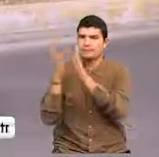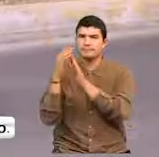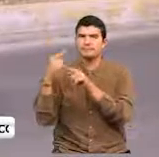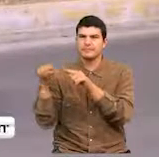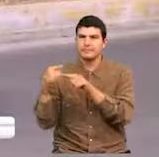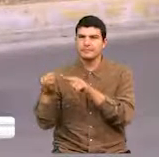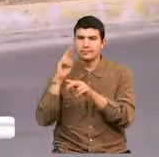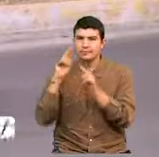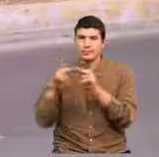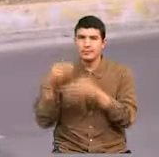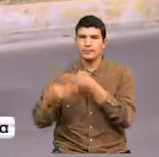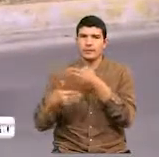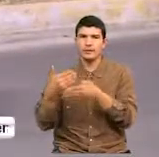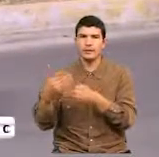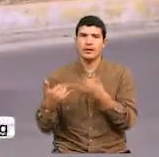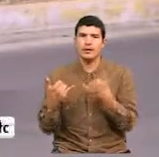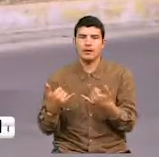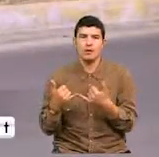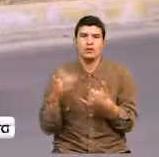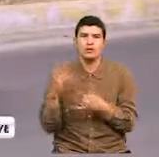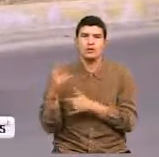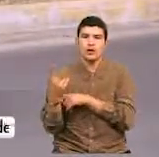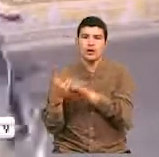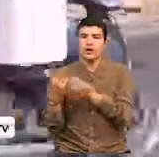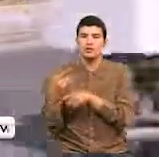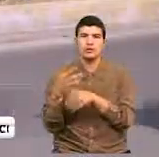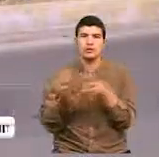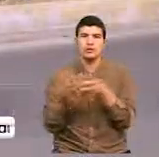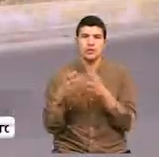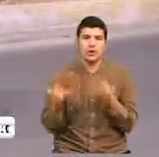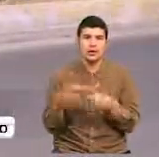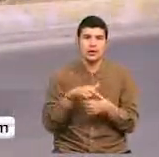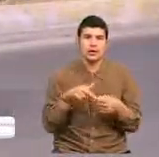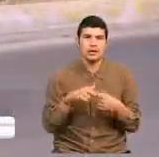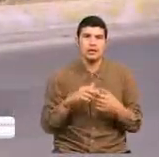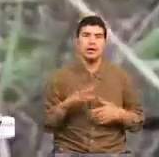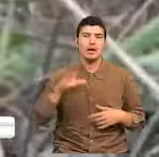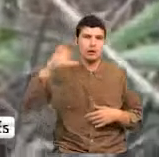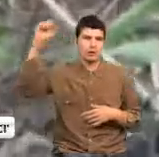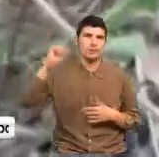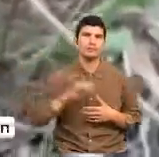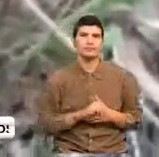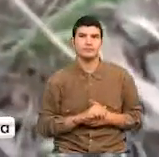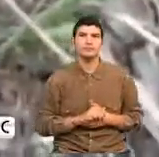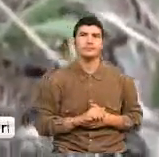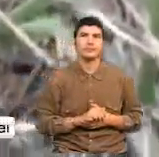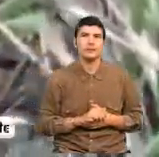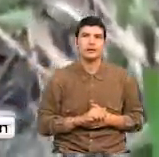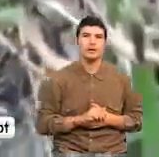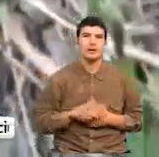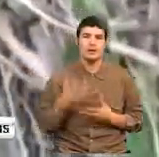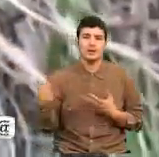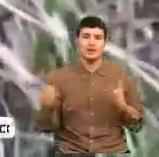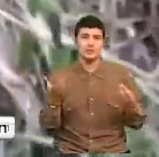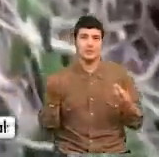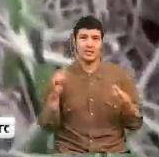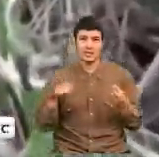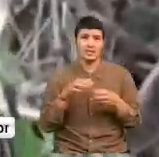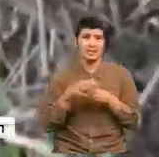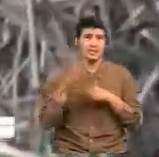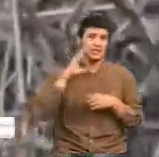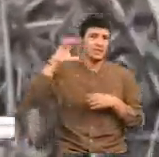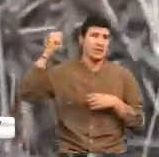diferentes procesos por los que han pasado estos dos grupos en la región. El arraigo de los grupos subversivos en la provincia de Ocaña data